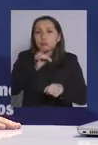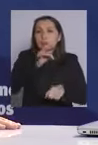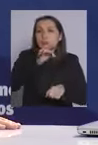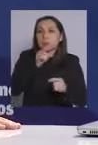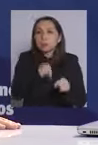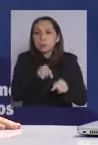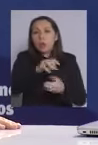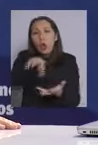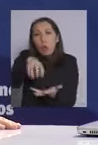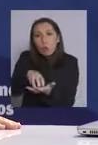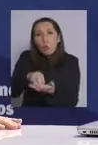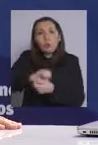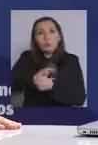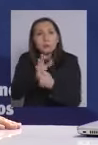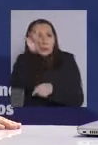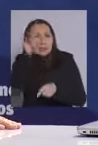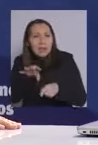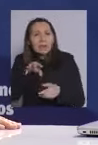a nivel comunal y nacional